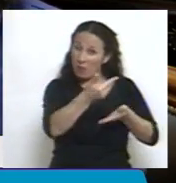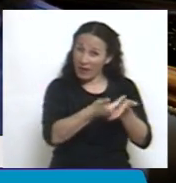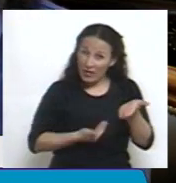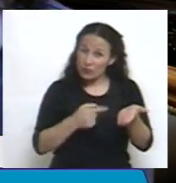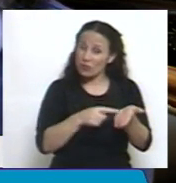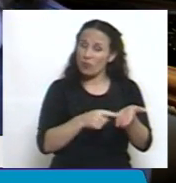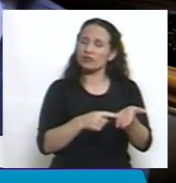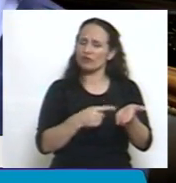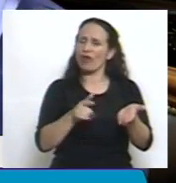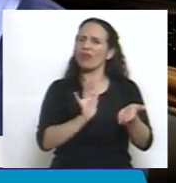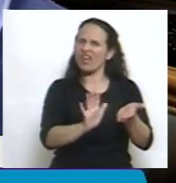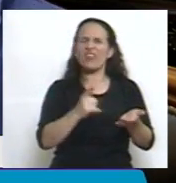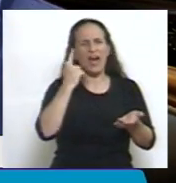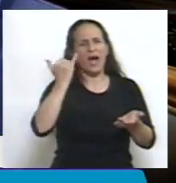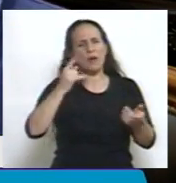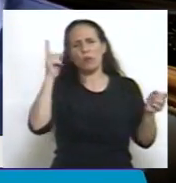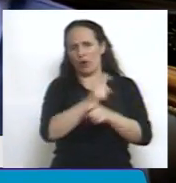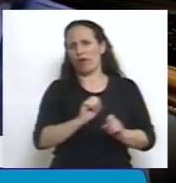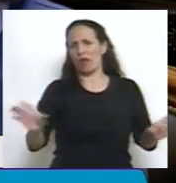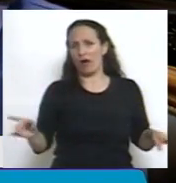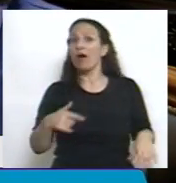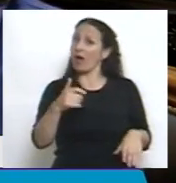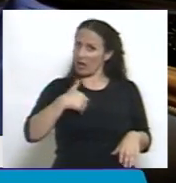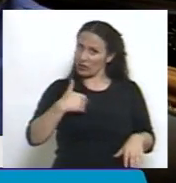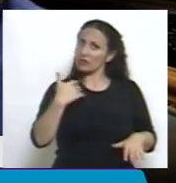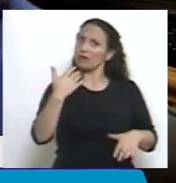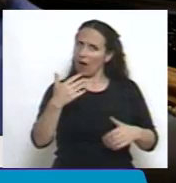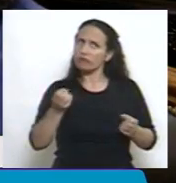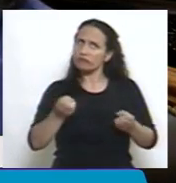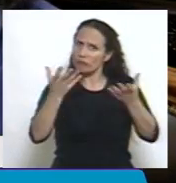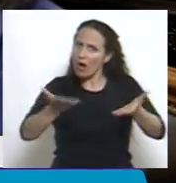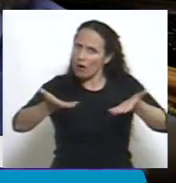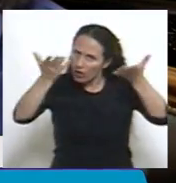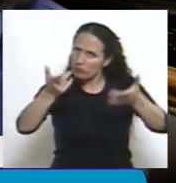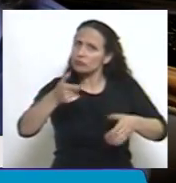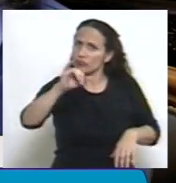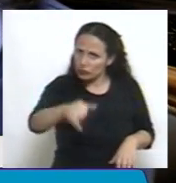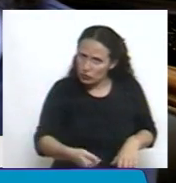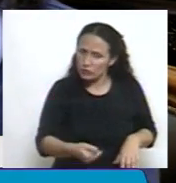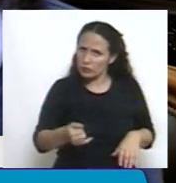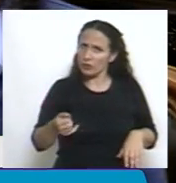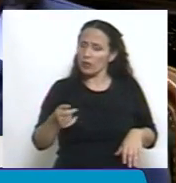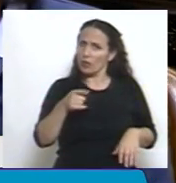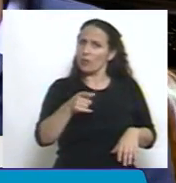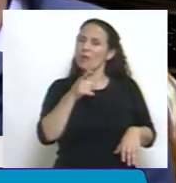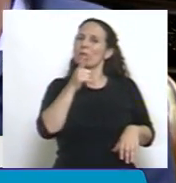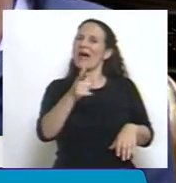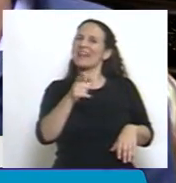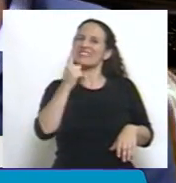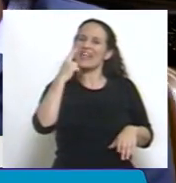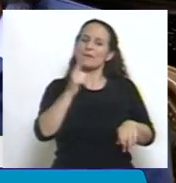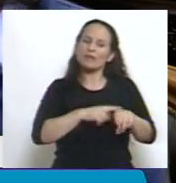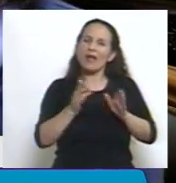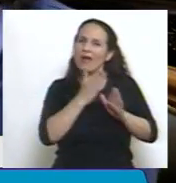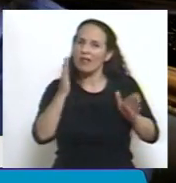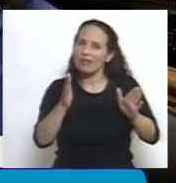tiene problemas obvios. Argentina creció, claro que creció, ¿sí? Pero pareciera que tuvimos problemas para distinguir lo que es transitorio de